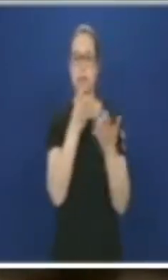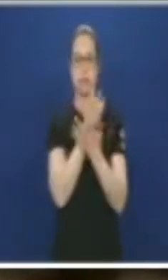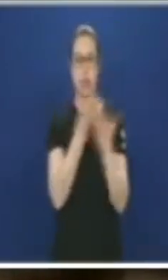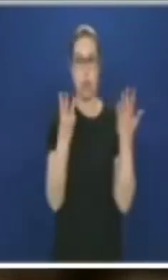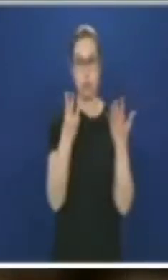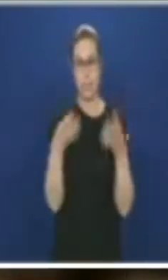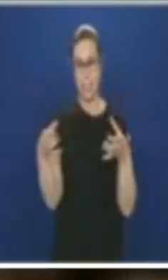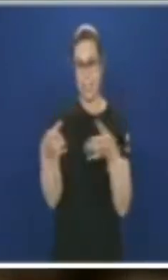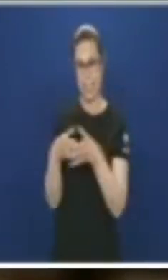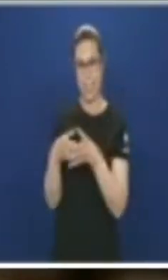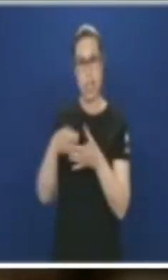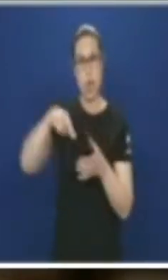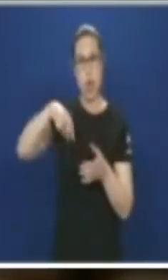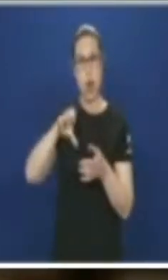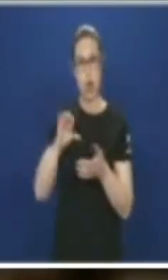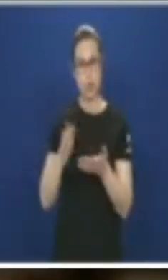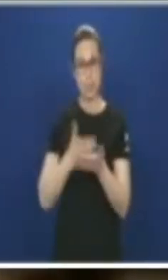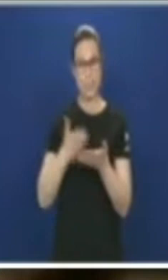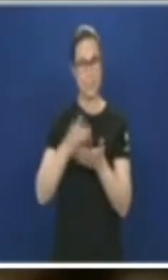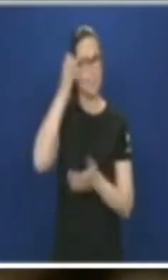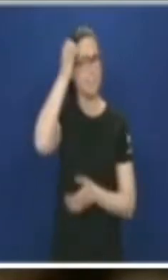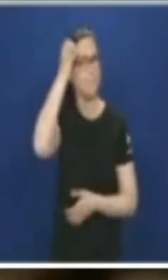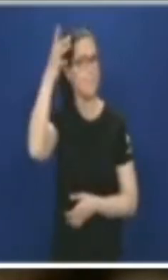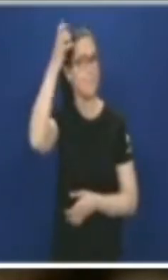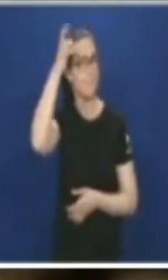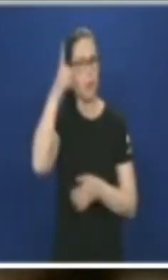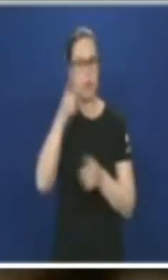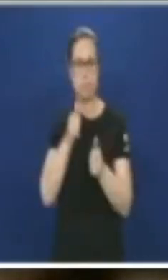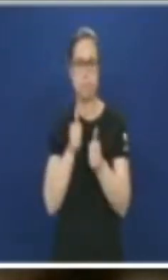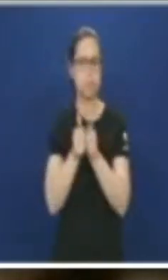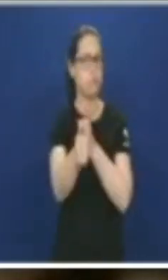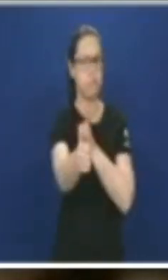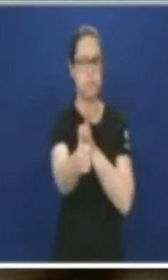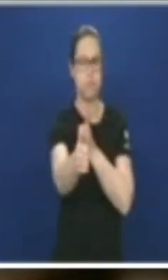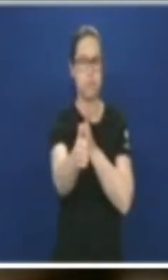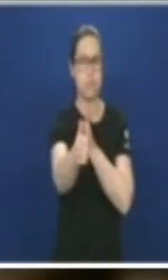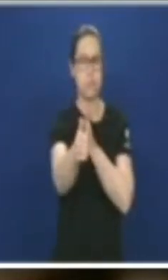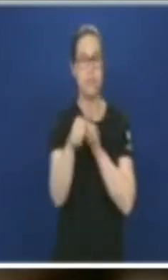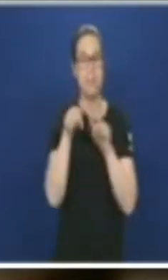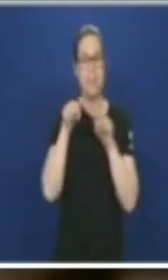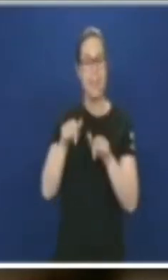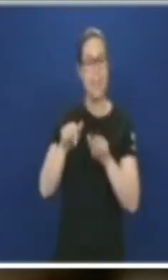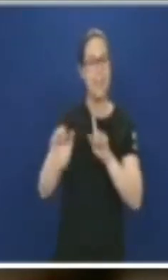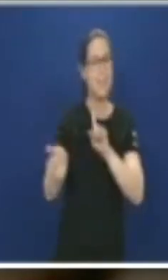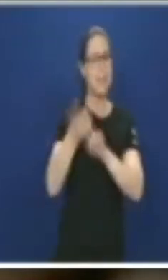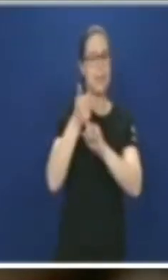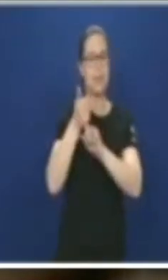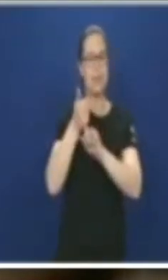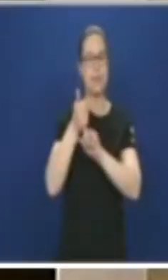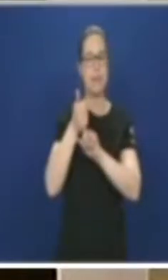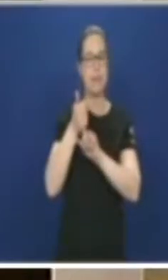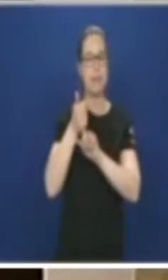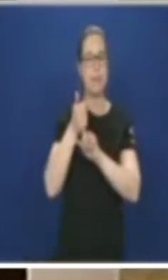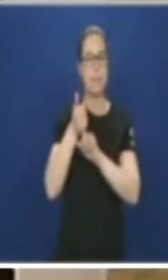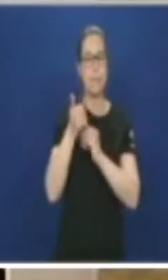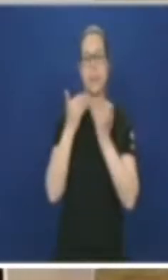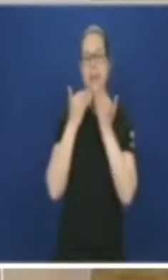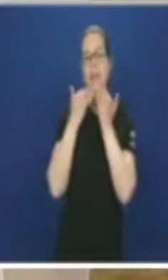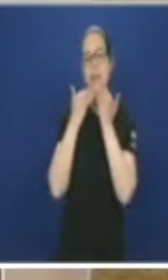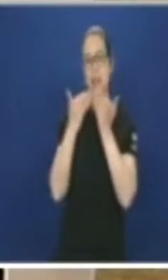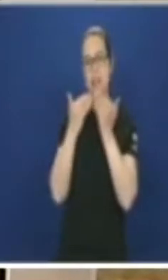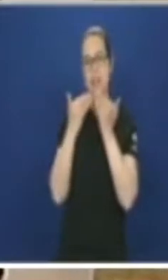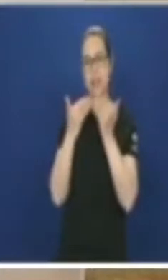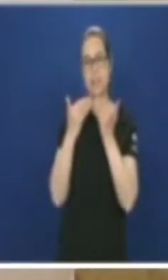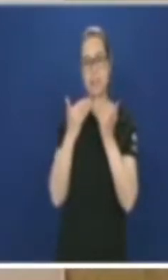revista Nós podían soñar. Isto foi, gracias en boa parte, o antecedente que supuxo